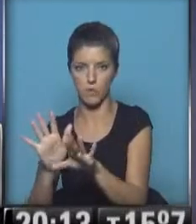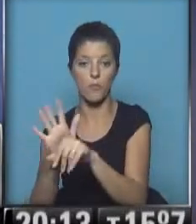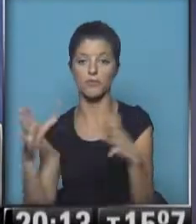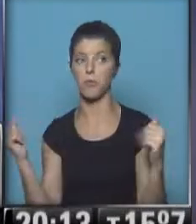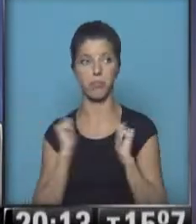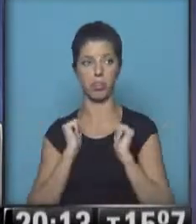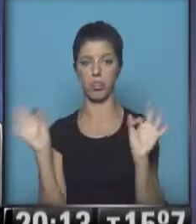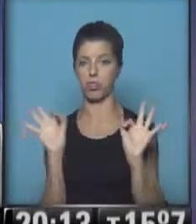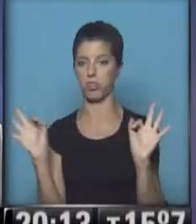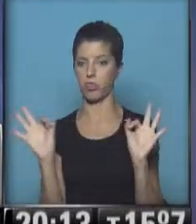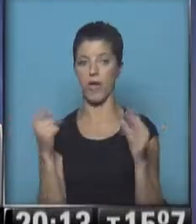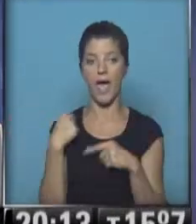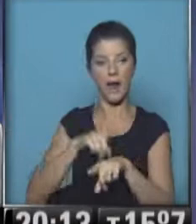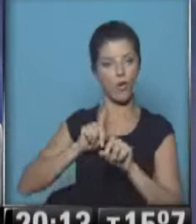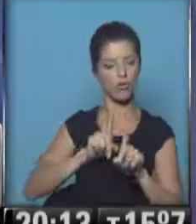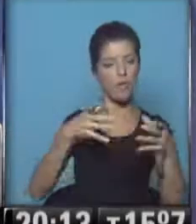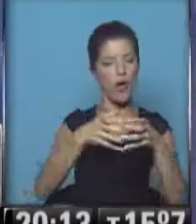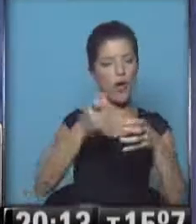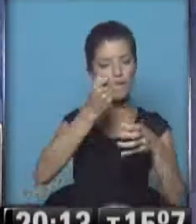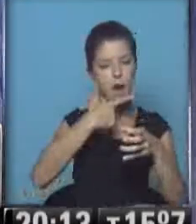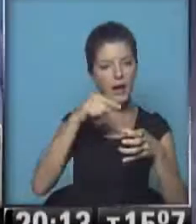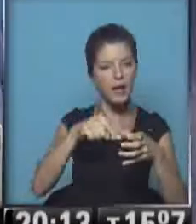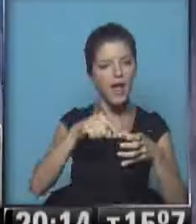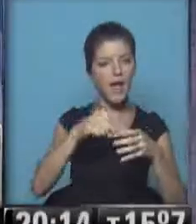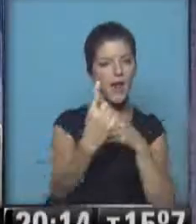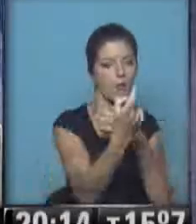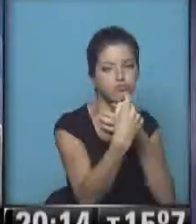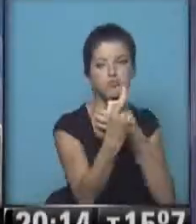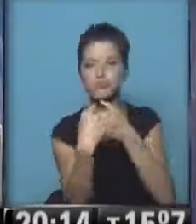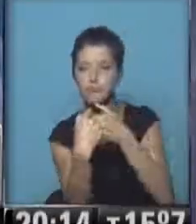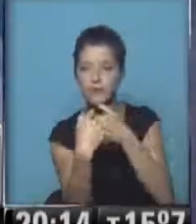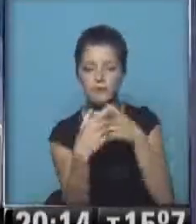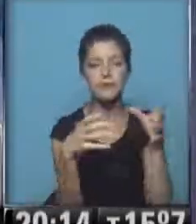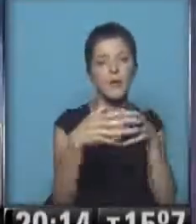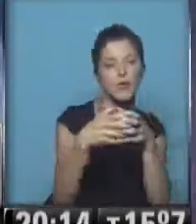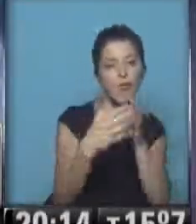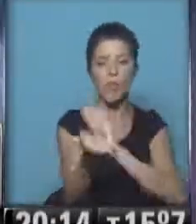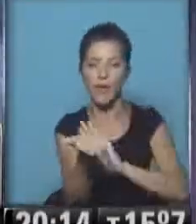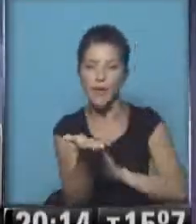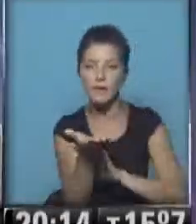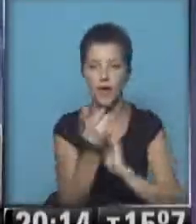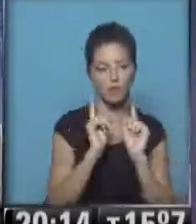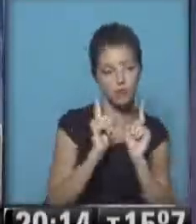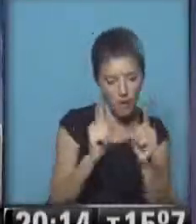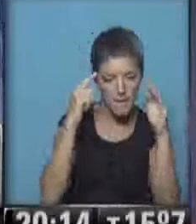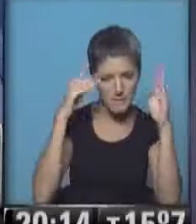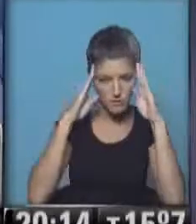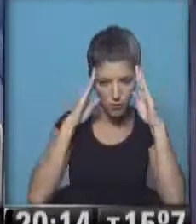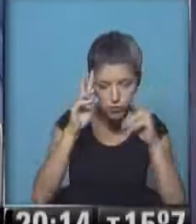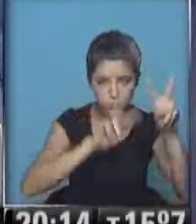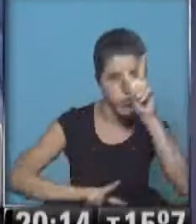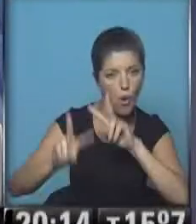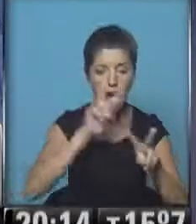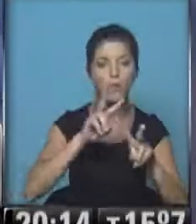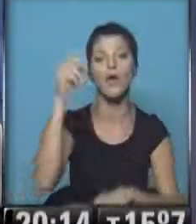mientras macri empezaba a armar su propia alianza de centro derecha conservadora con una apuesta buscando la